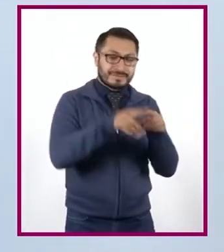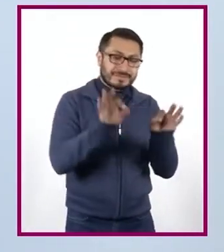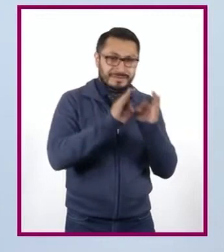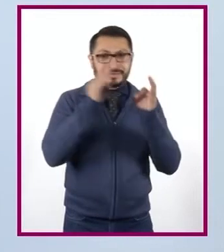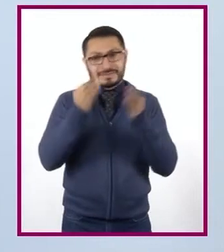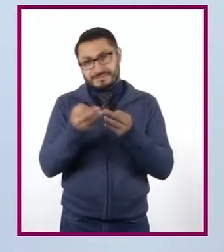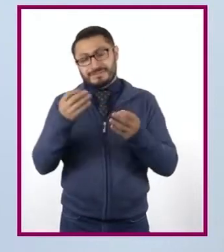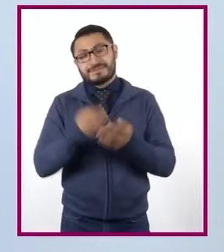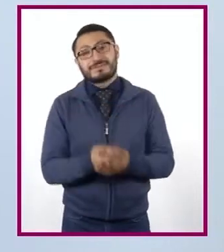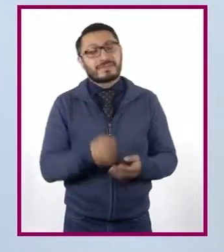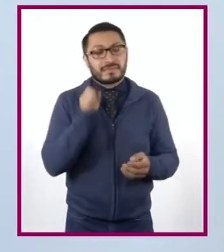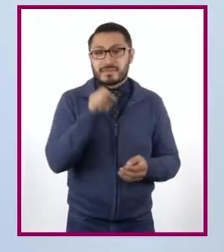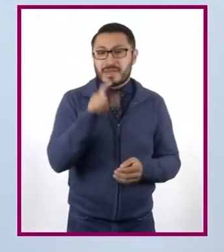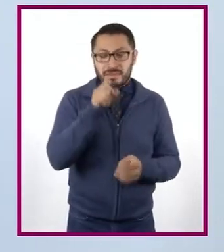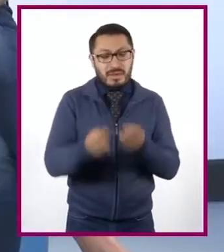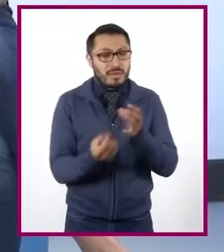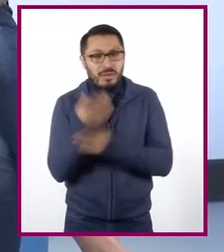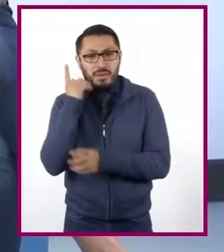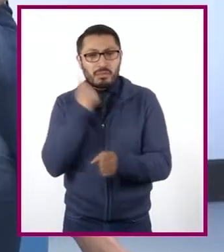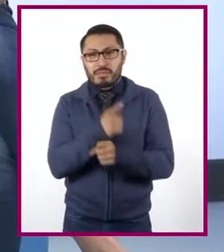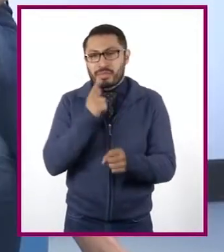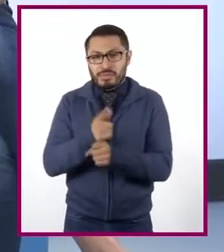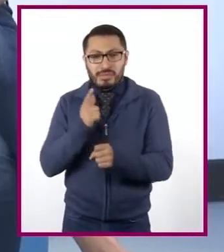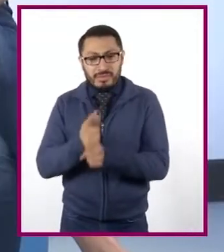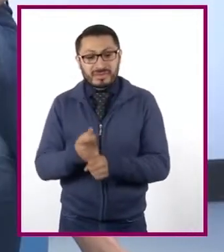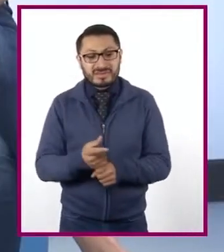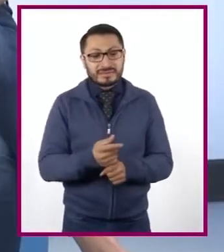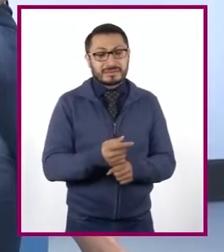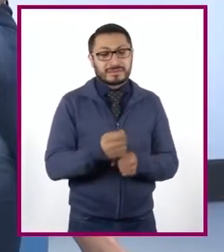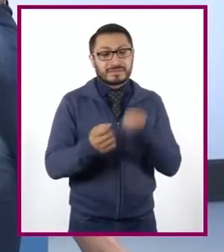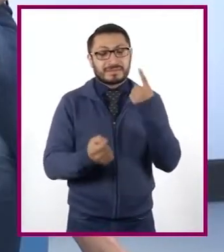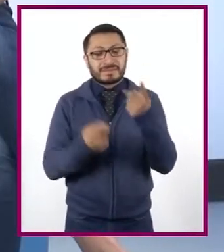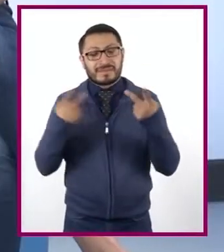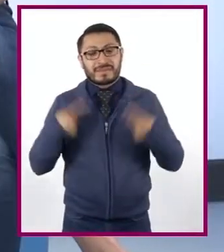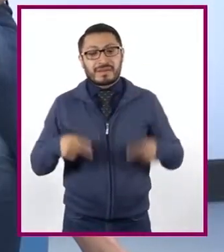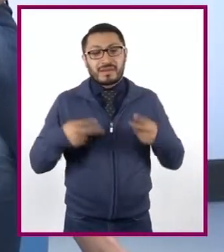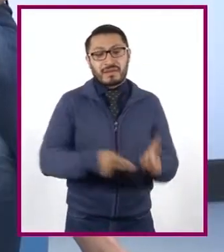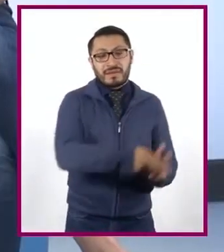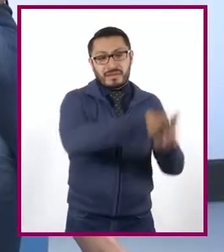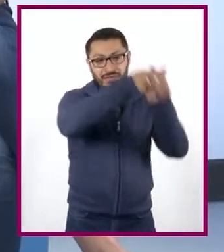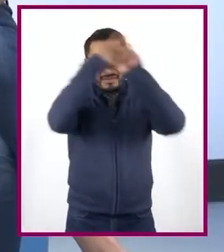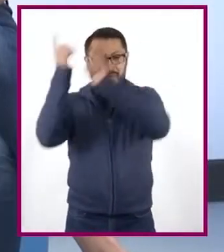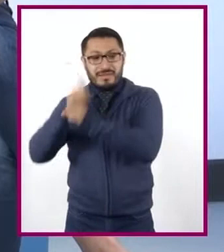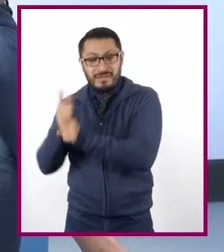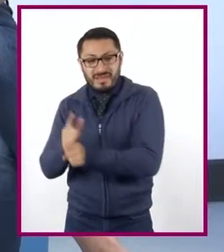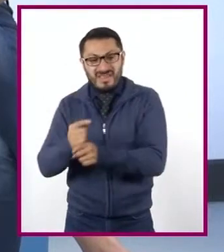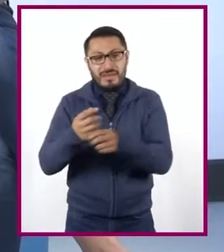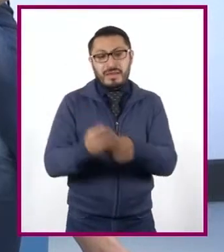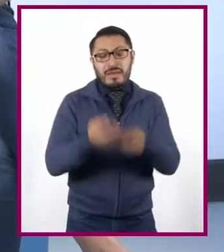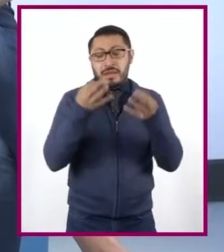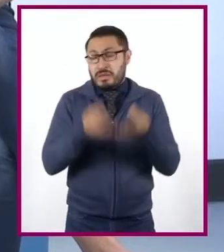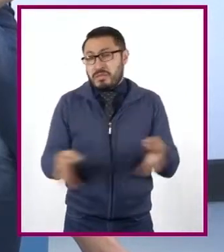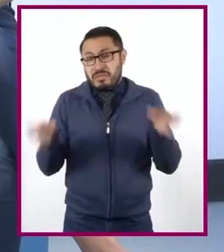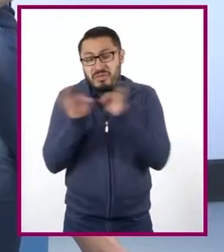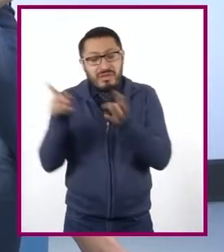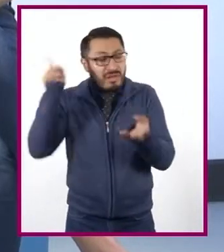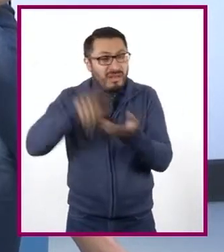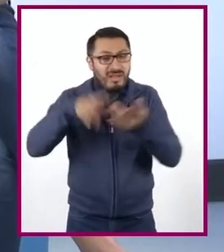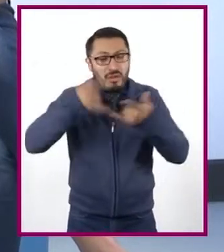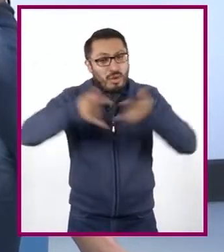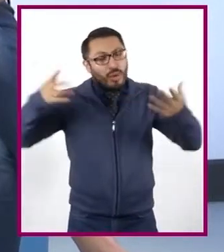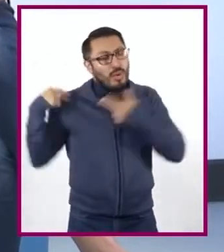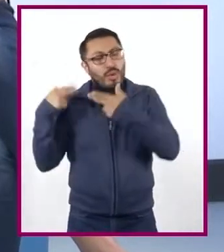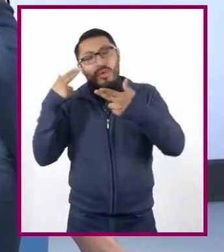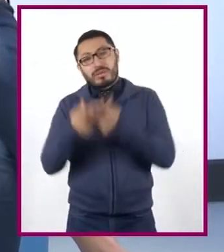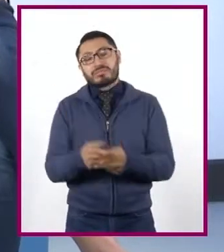y también de los nuevos descubrimientos. Astrónomos, filósofos y grandes pensadores de la historia fueron capaces de